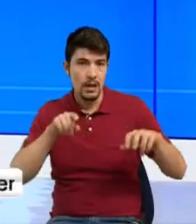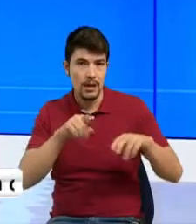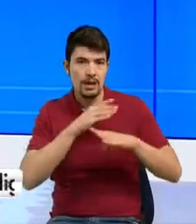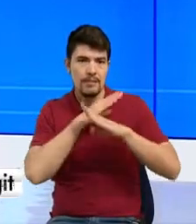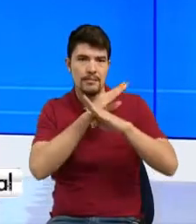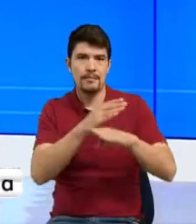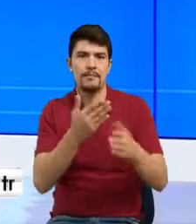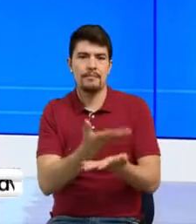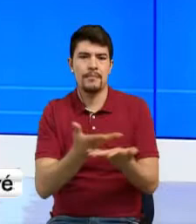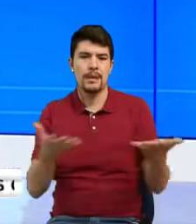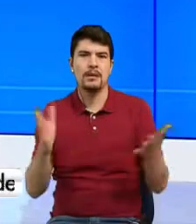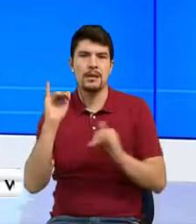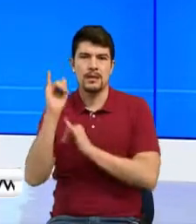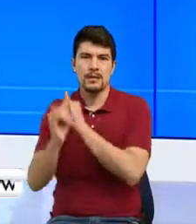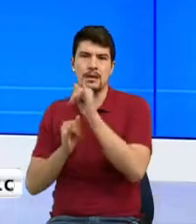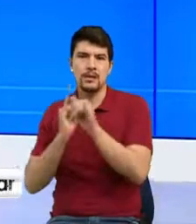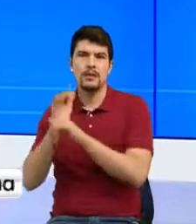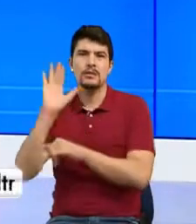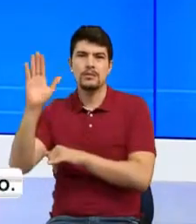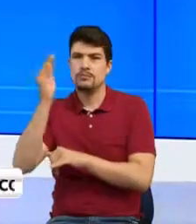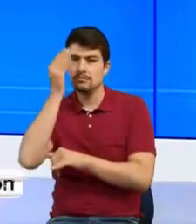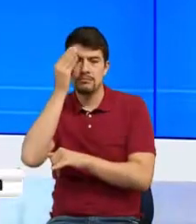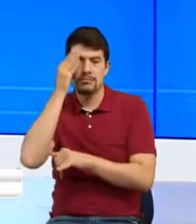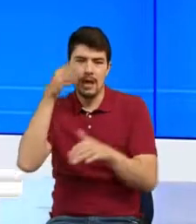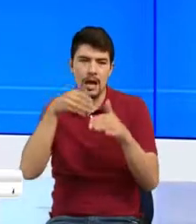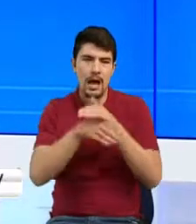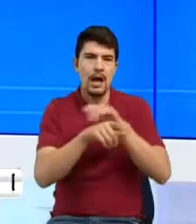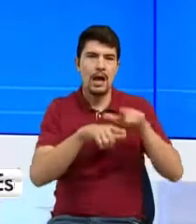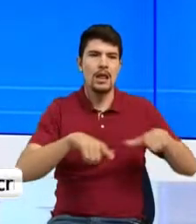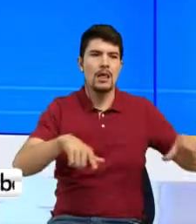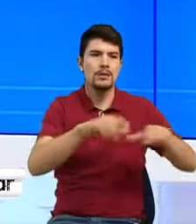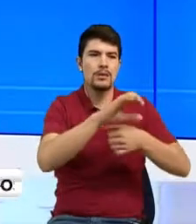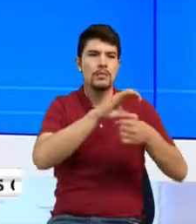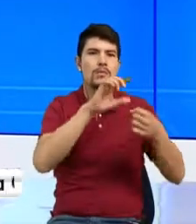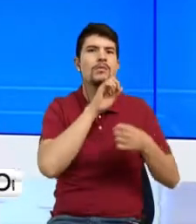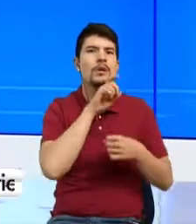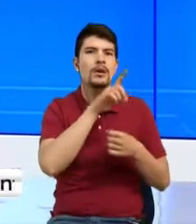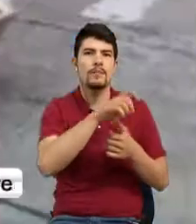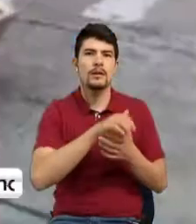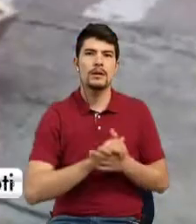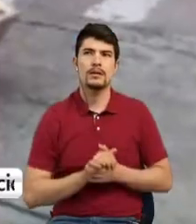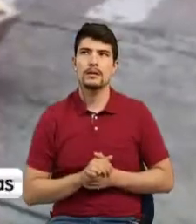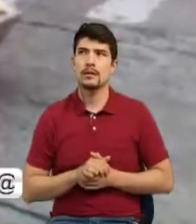ingreso de materiales extranjeros de procedencia ilegal al área metropolitana de Bucaramanga.